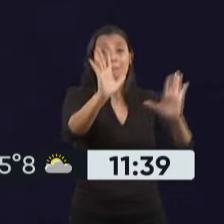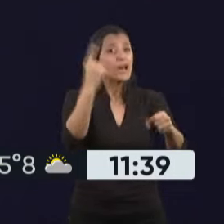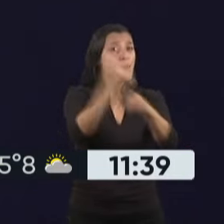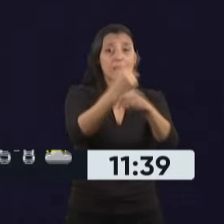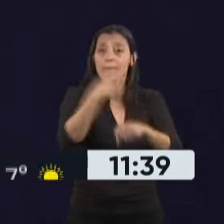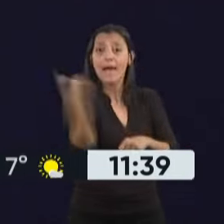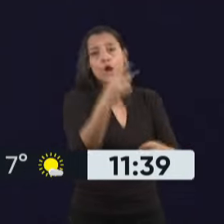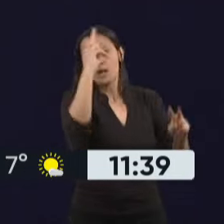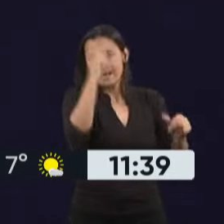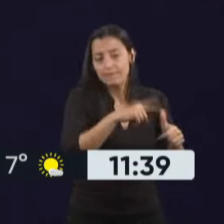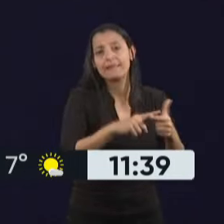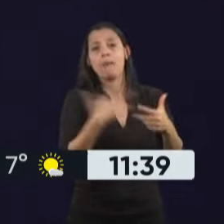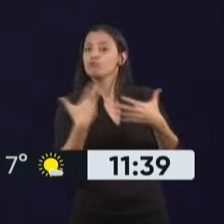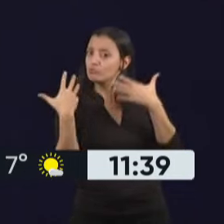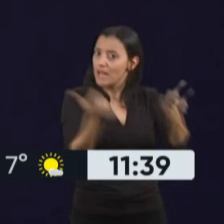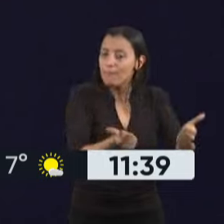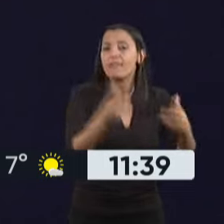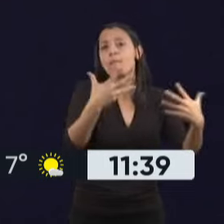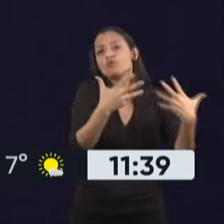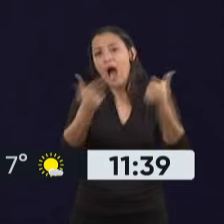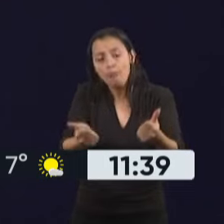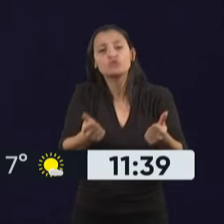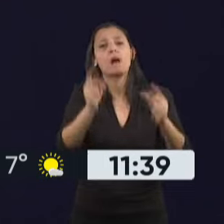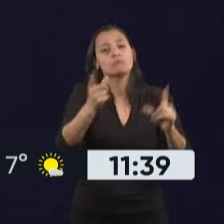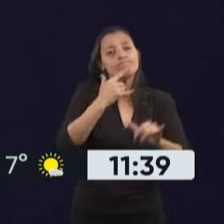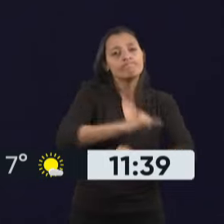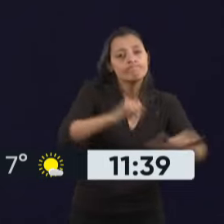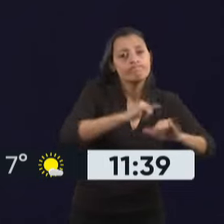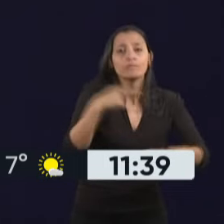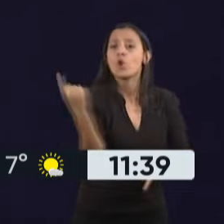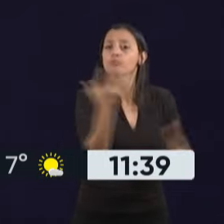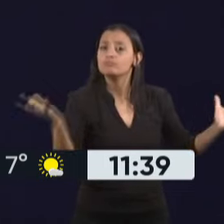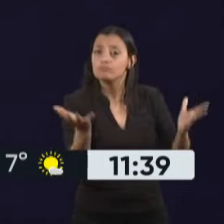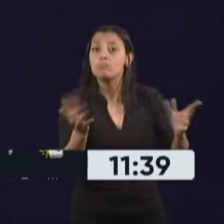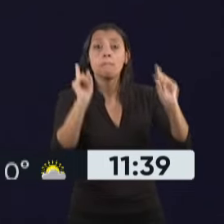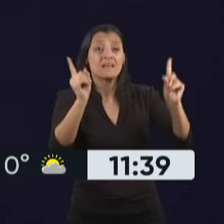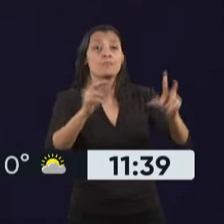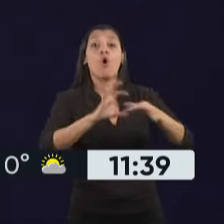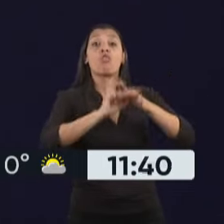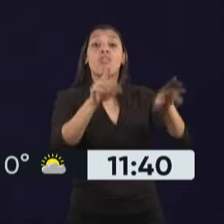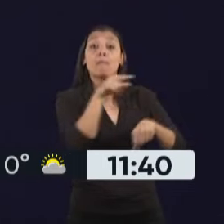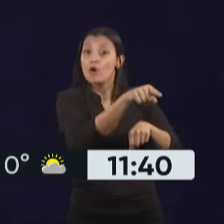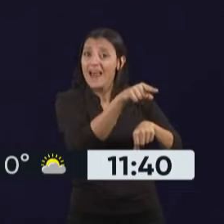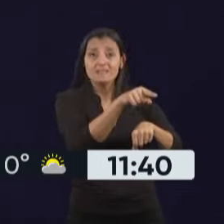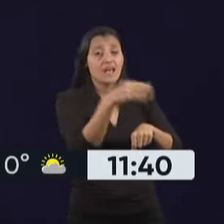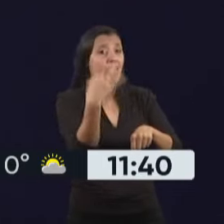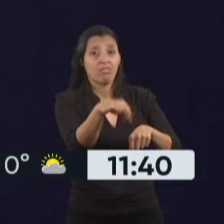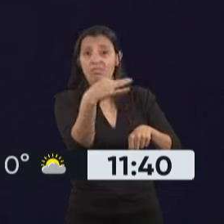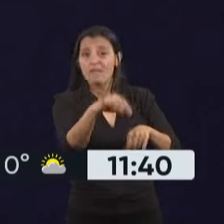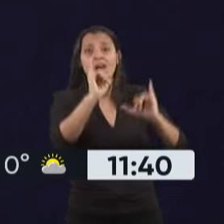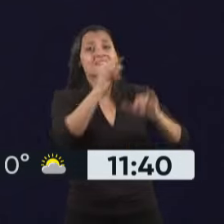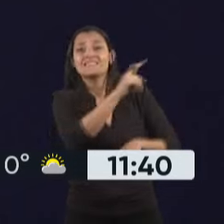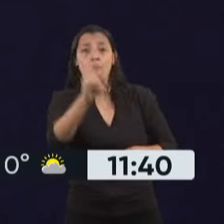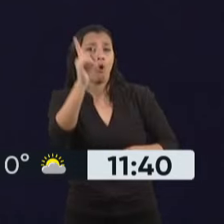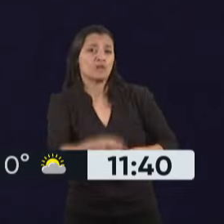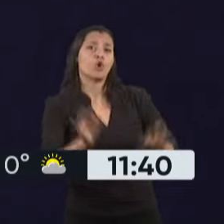defendemos, respetamos y apoyamos e impulsamos que esas democracias sean completas